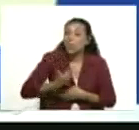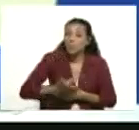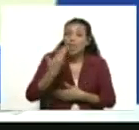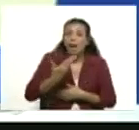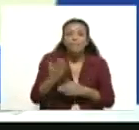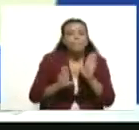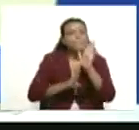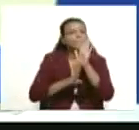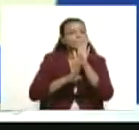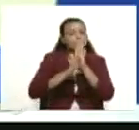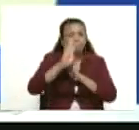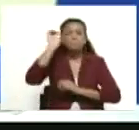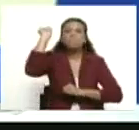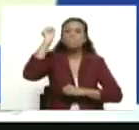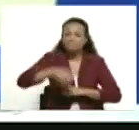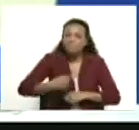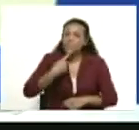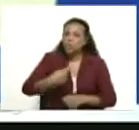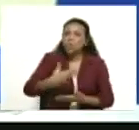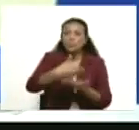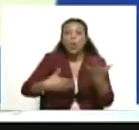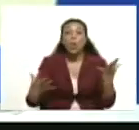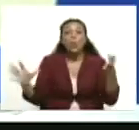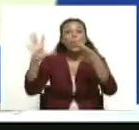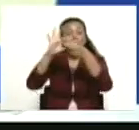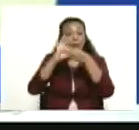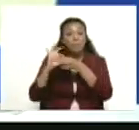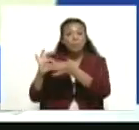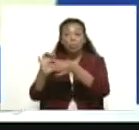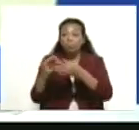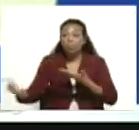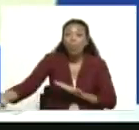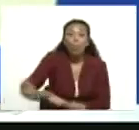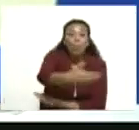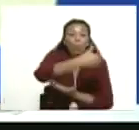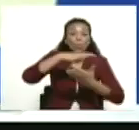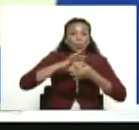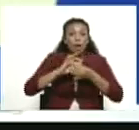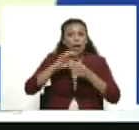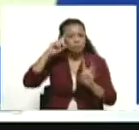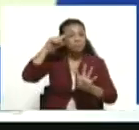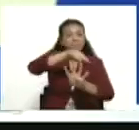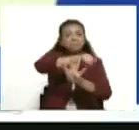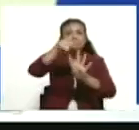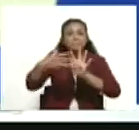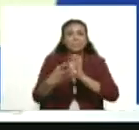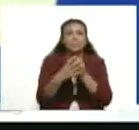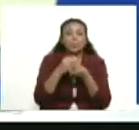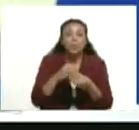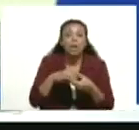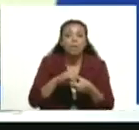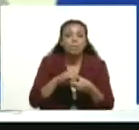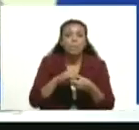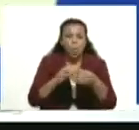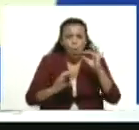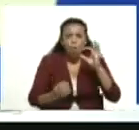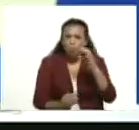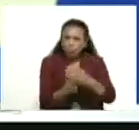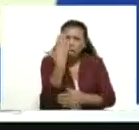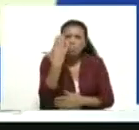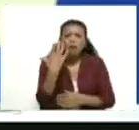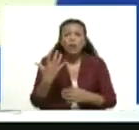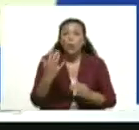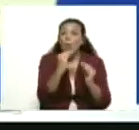echar adelante, así lo digo. Unámonos en torno a estos consensos, construyamos un